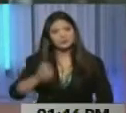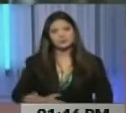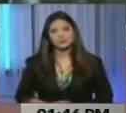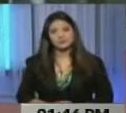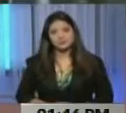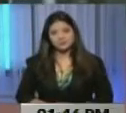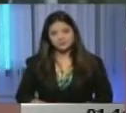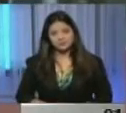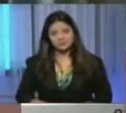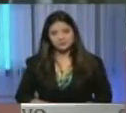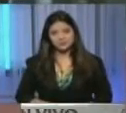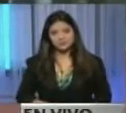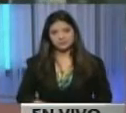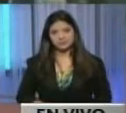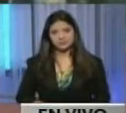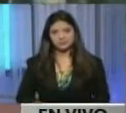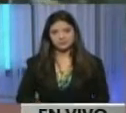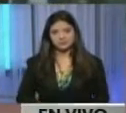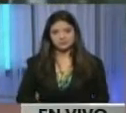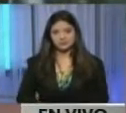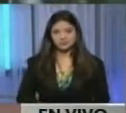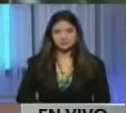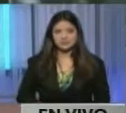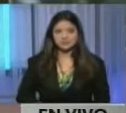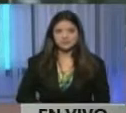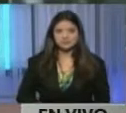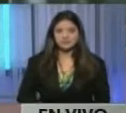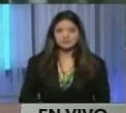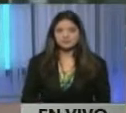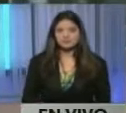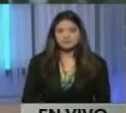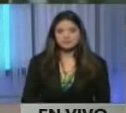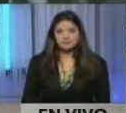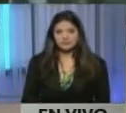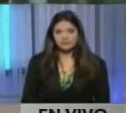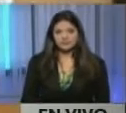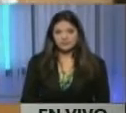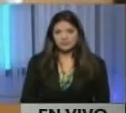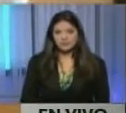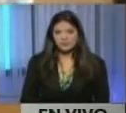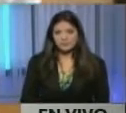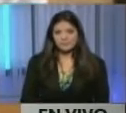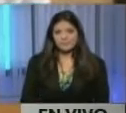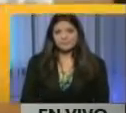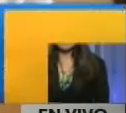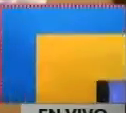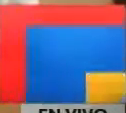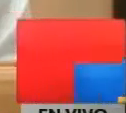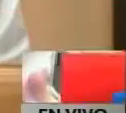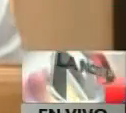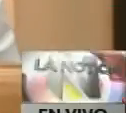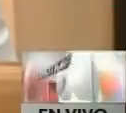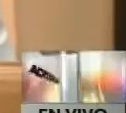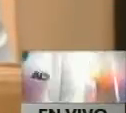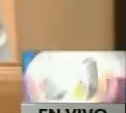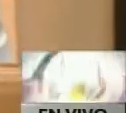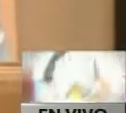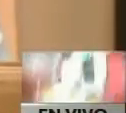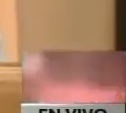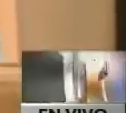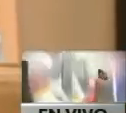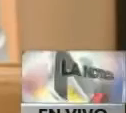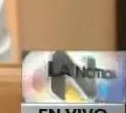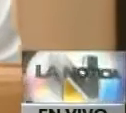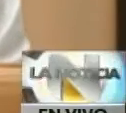preocupación sigue siendo la supervivencia en un mundo convulsionado por